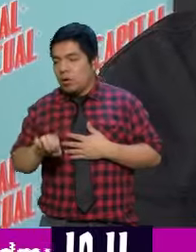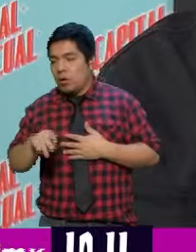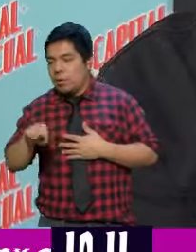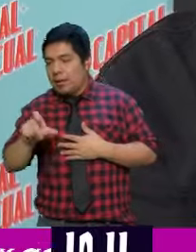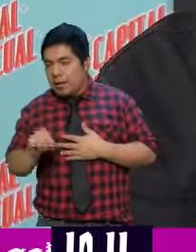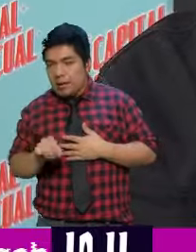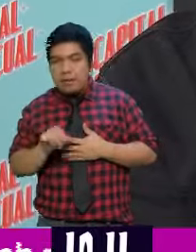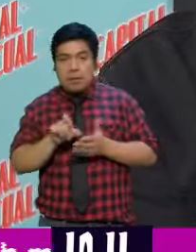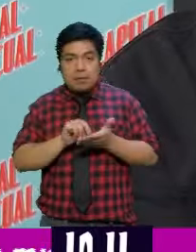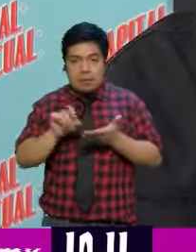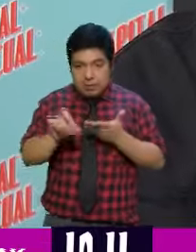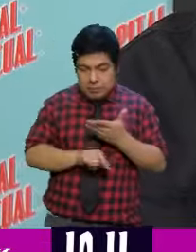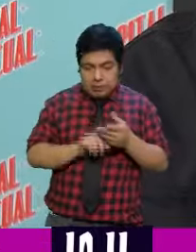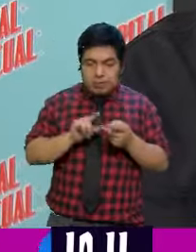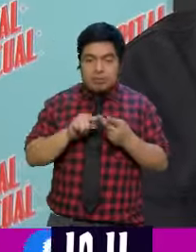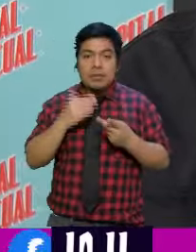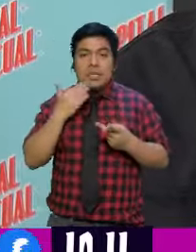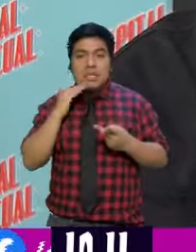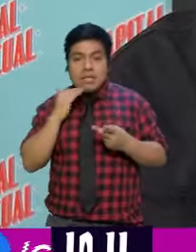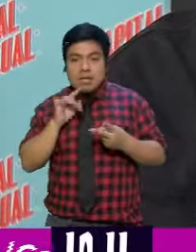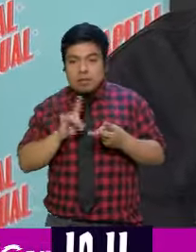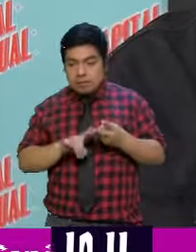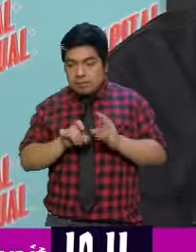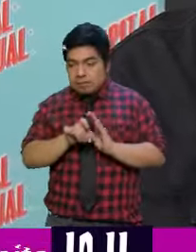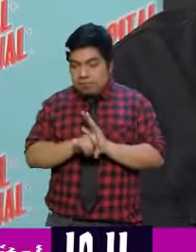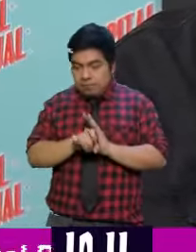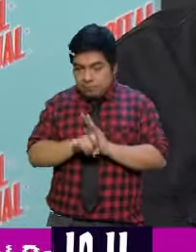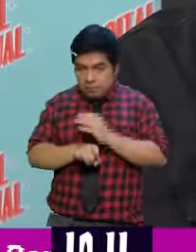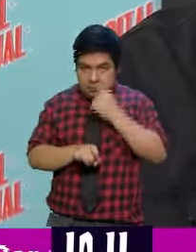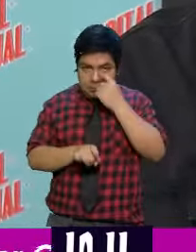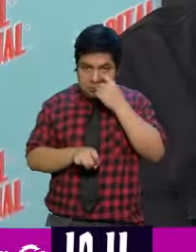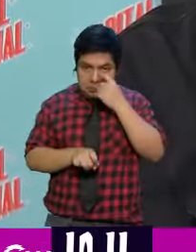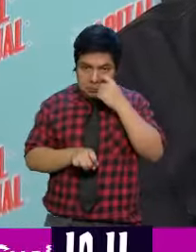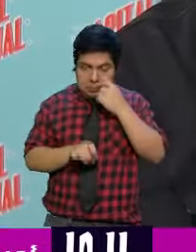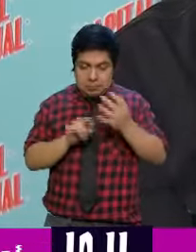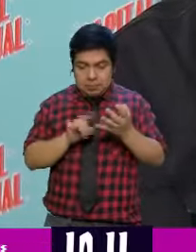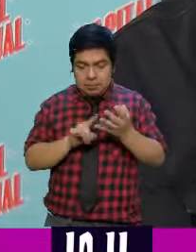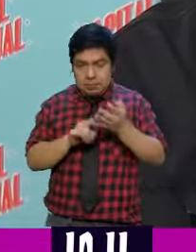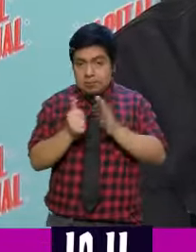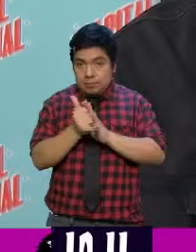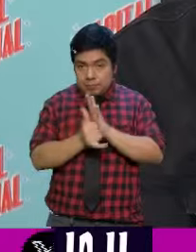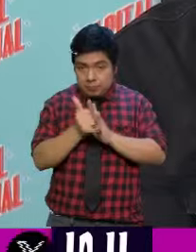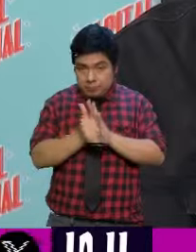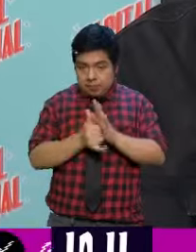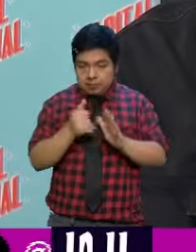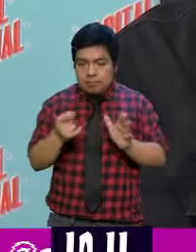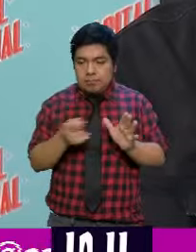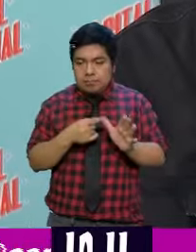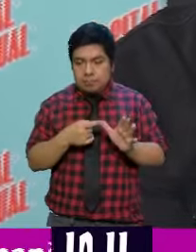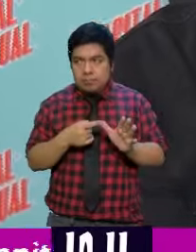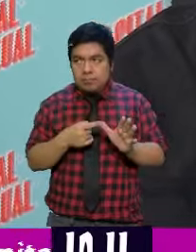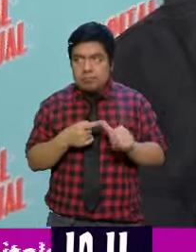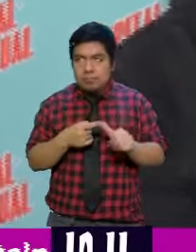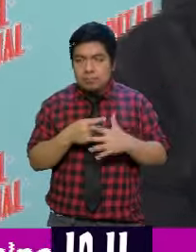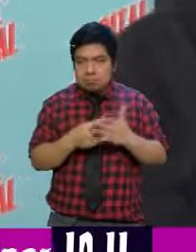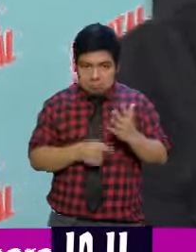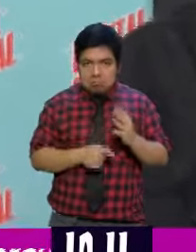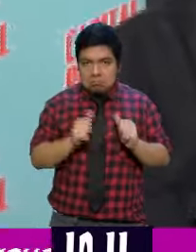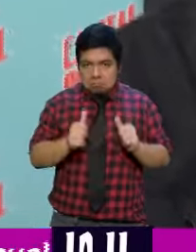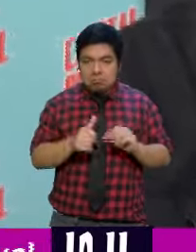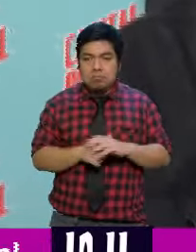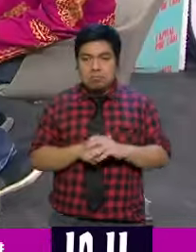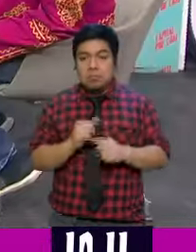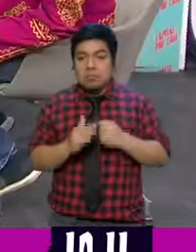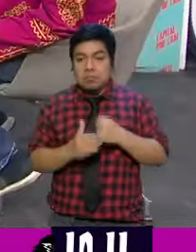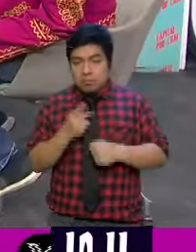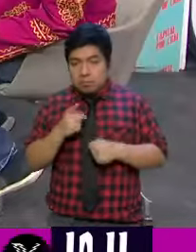Estamos en X, estamos en Facebook, estamos en Instagram, tenemos un canal de YouTube. Ajá. Y ahí es bien importante porque ahí